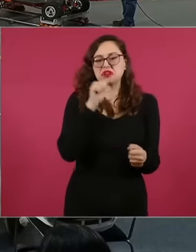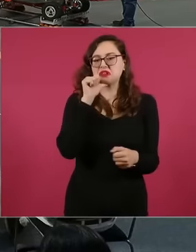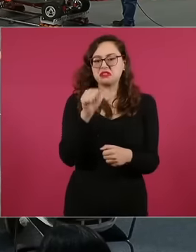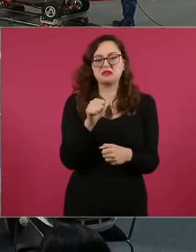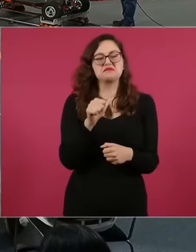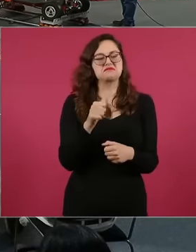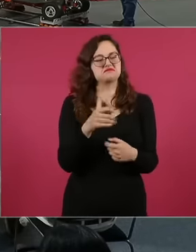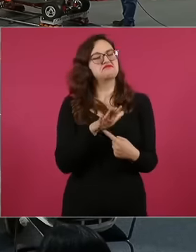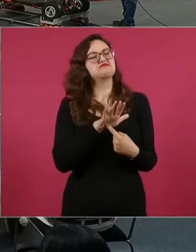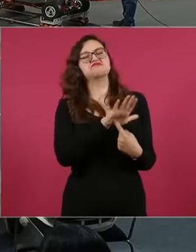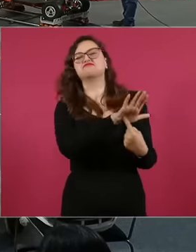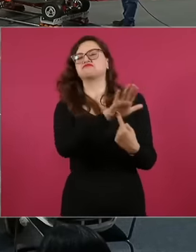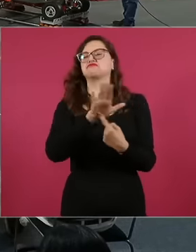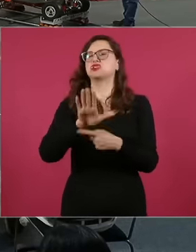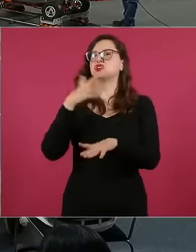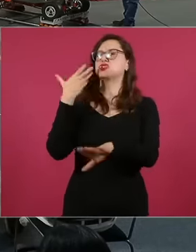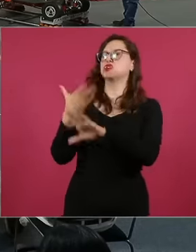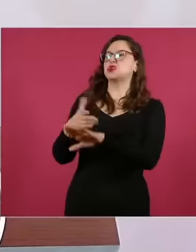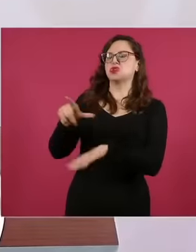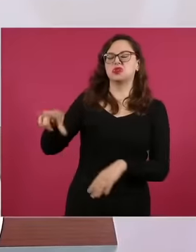abierta, cínica, y como dice